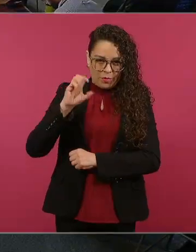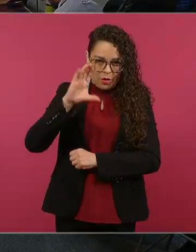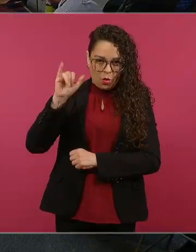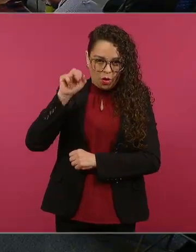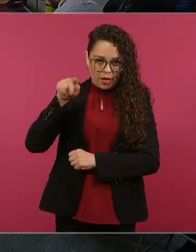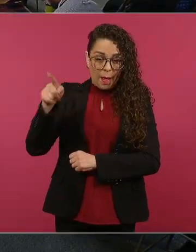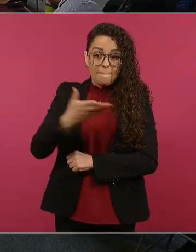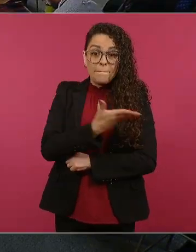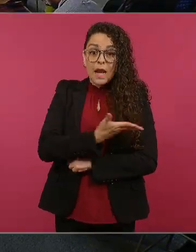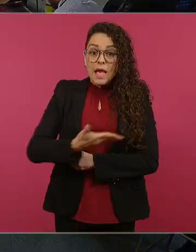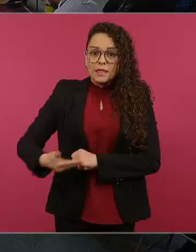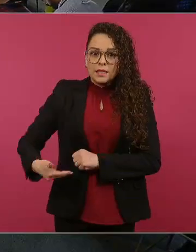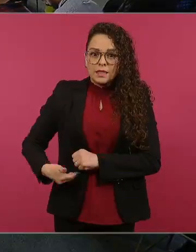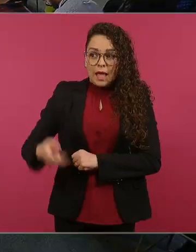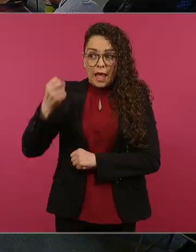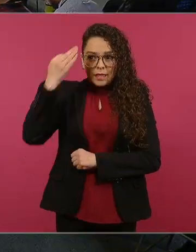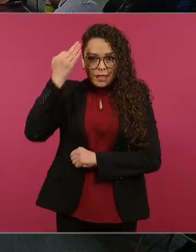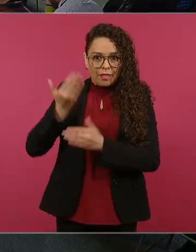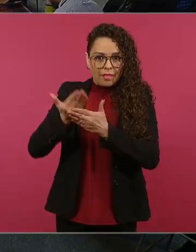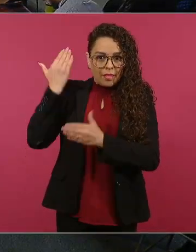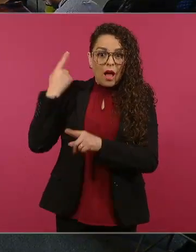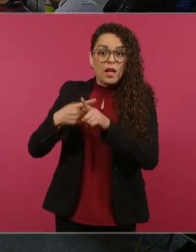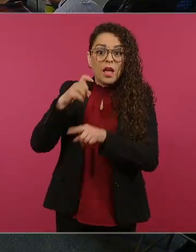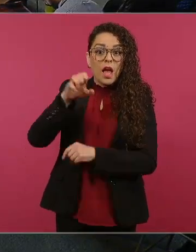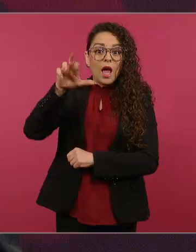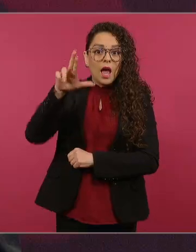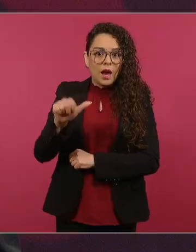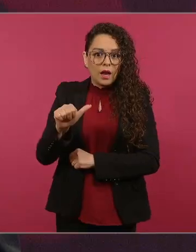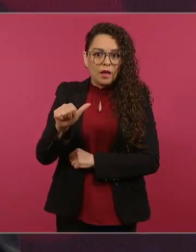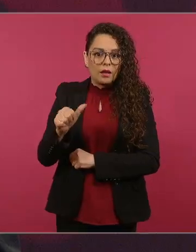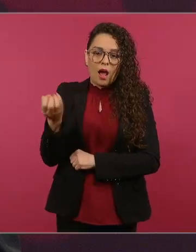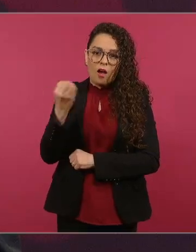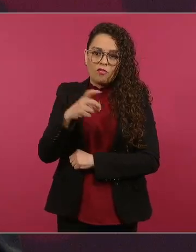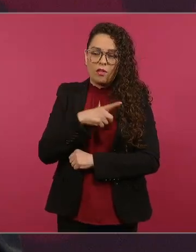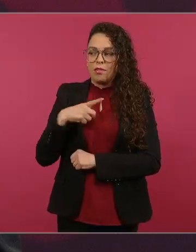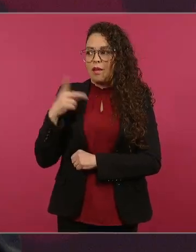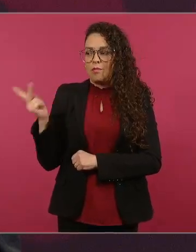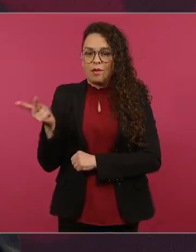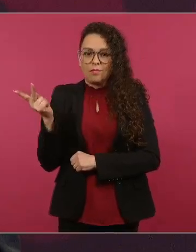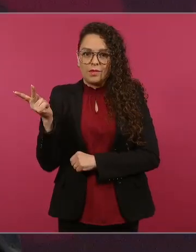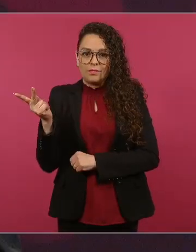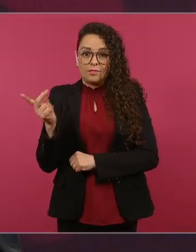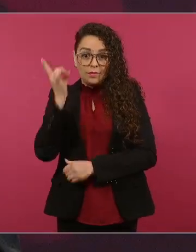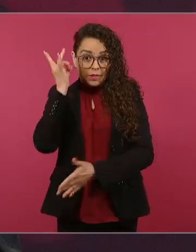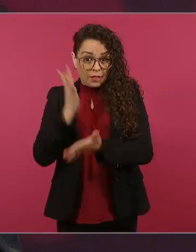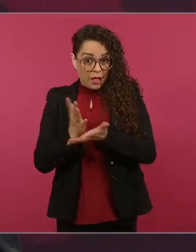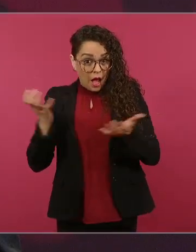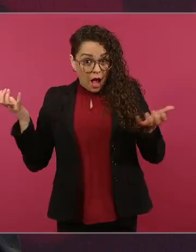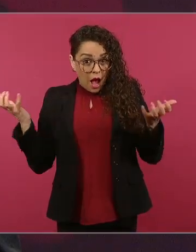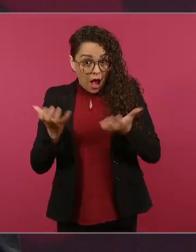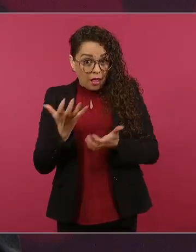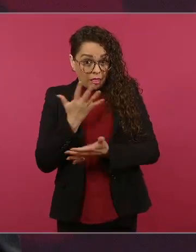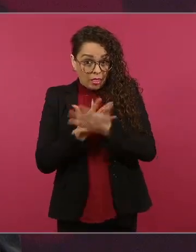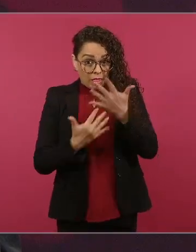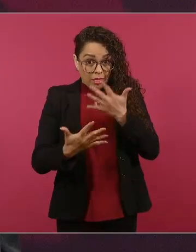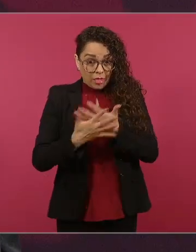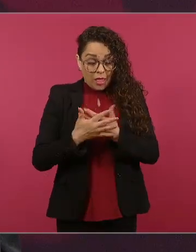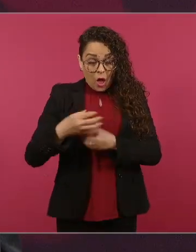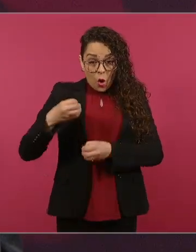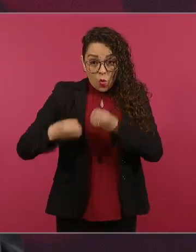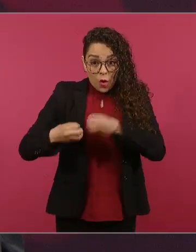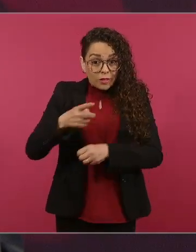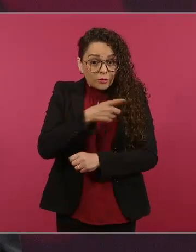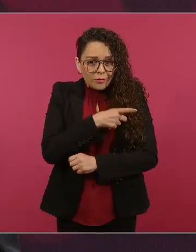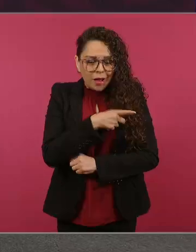No se avienta un juez, algo así, solo, por mucho